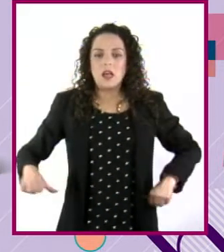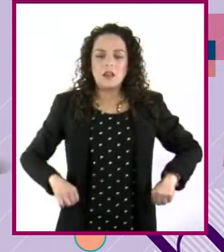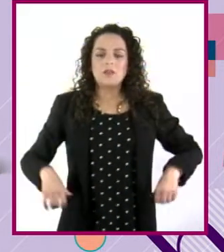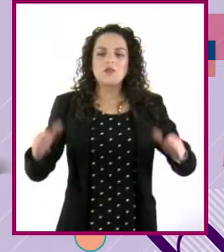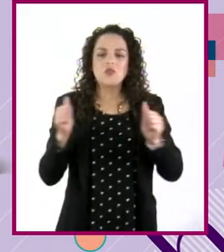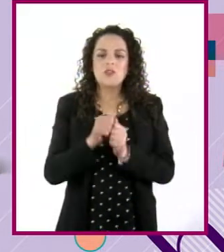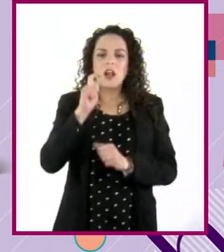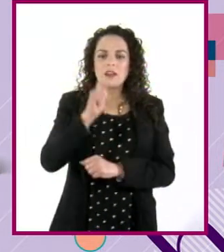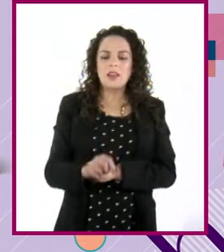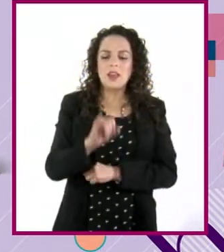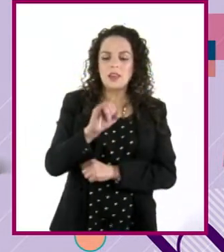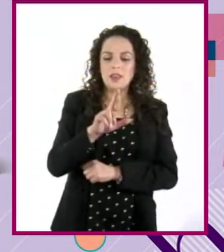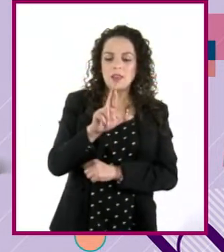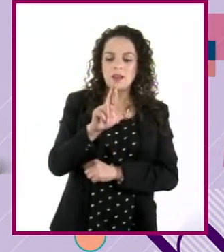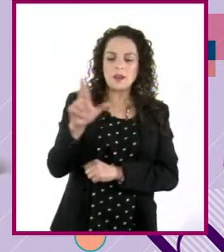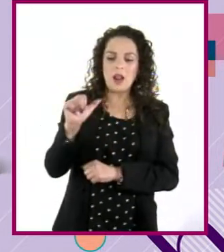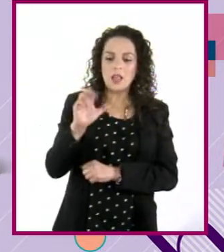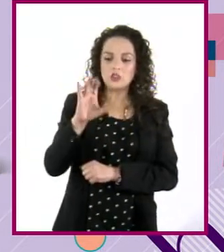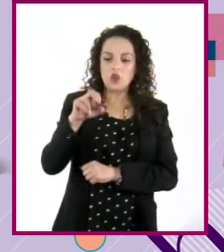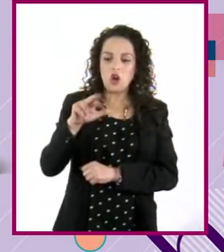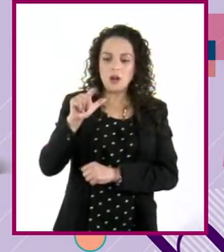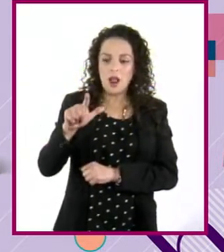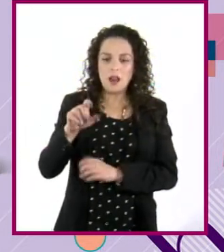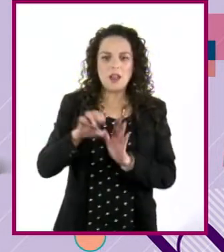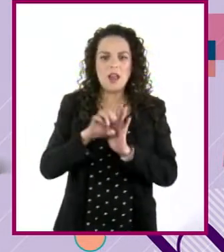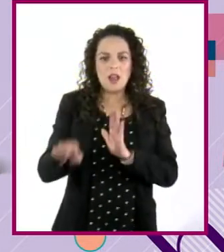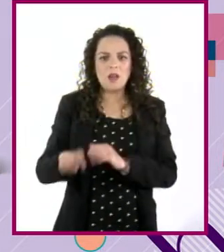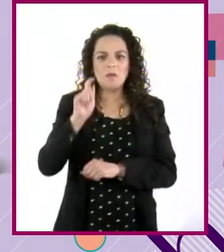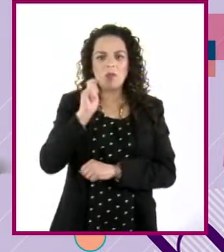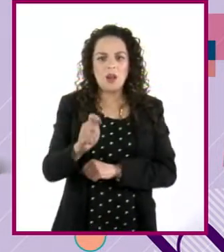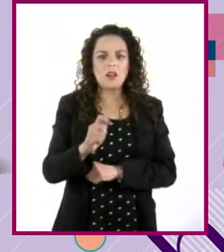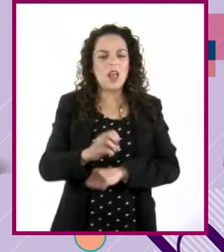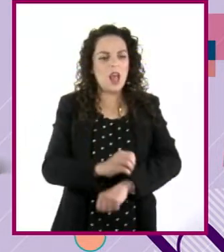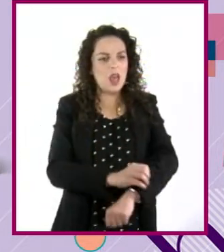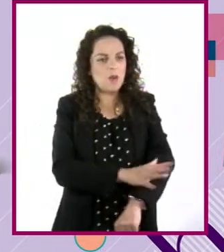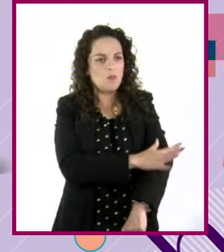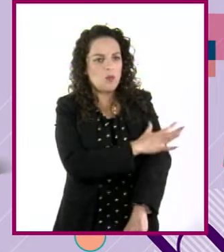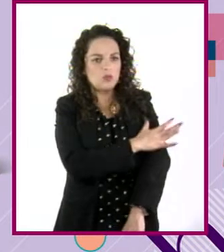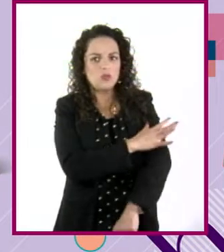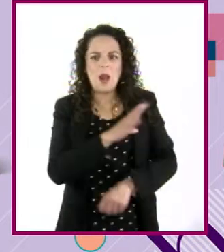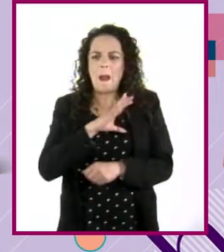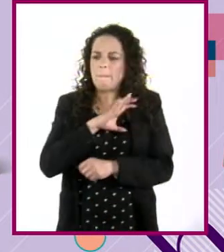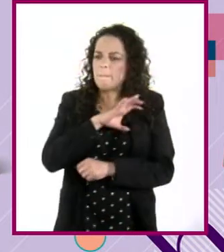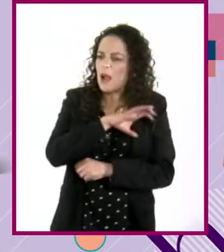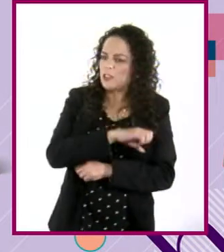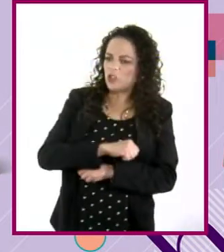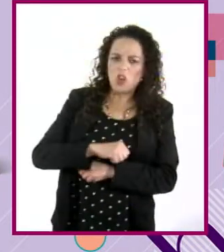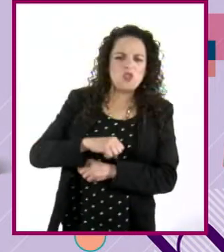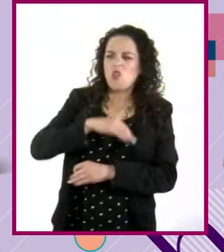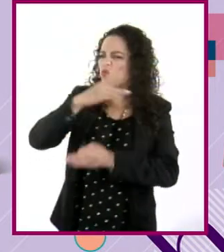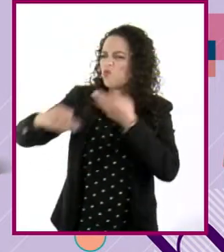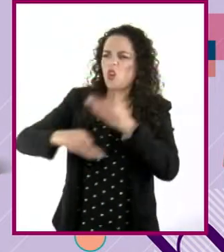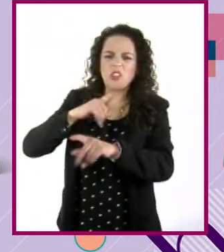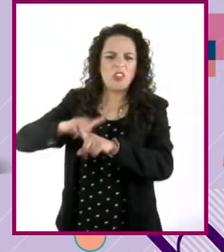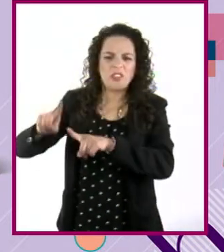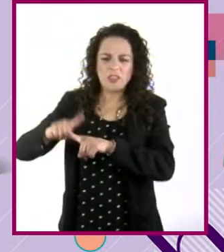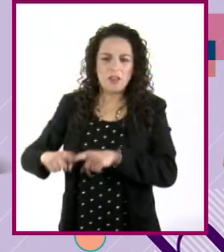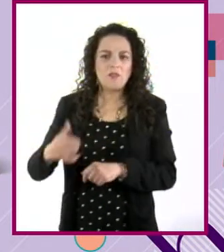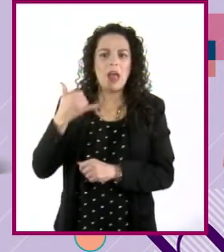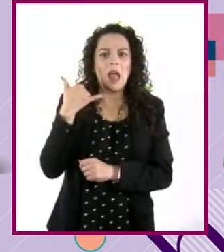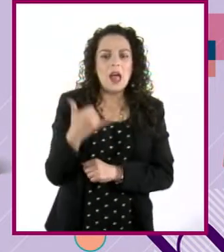irracionales, como las emociones, los placeres y las pasiones en general, que debían